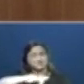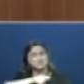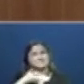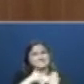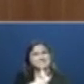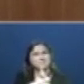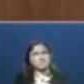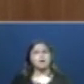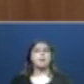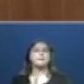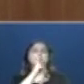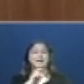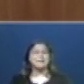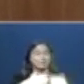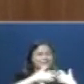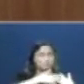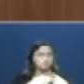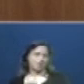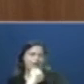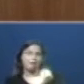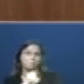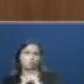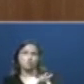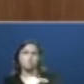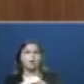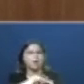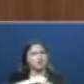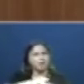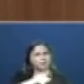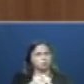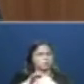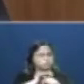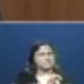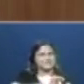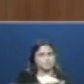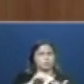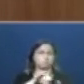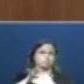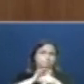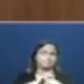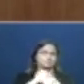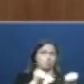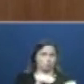la industria auxiliar y de todas las redes de comercialización y servicios señorías